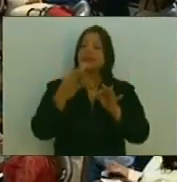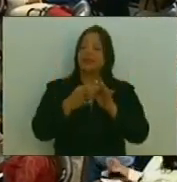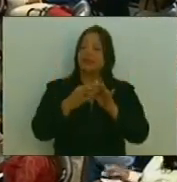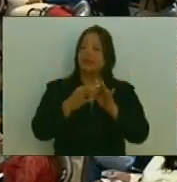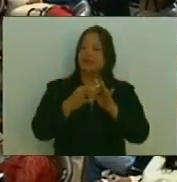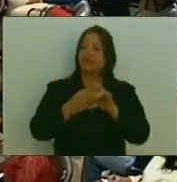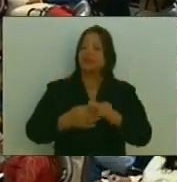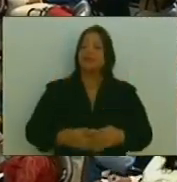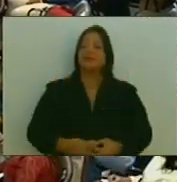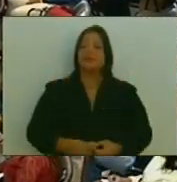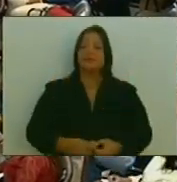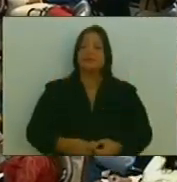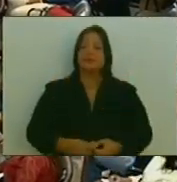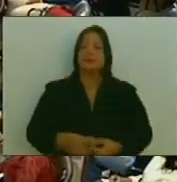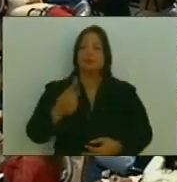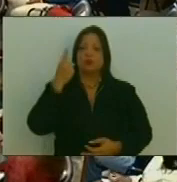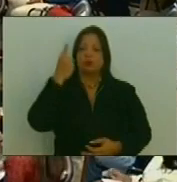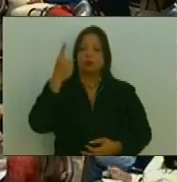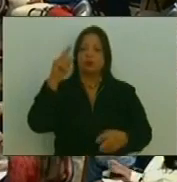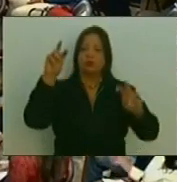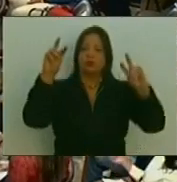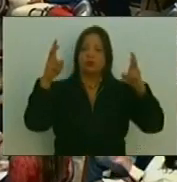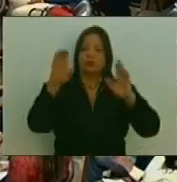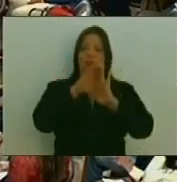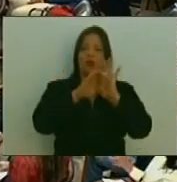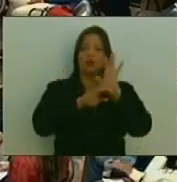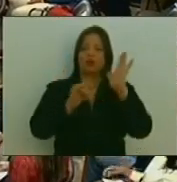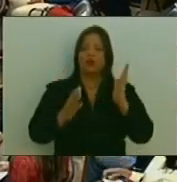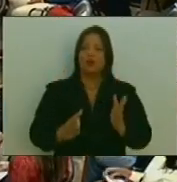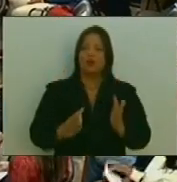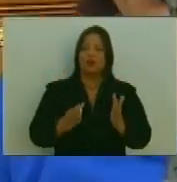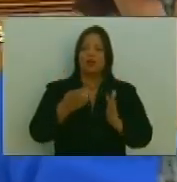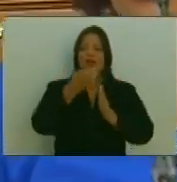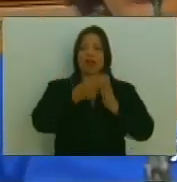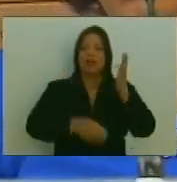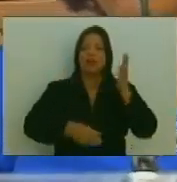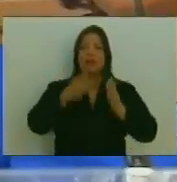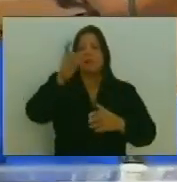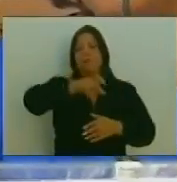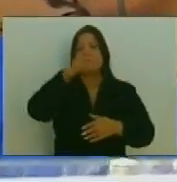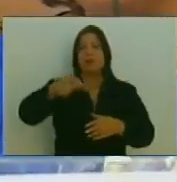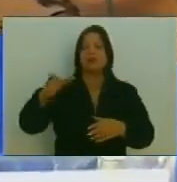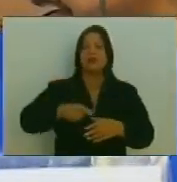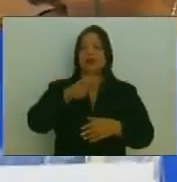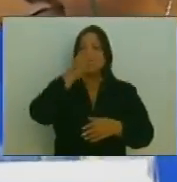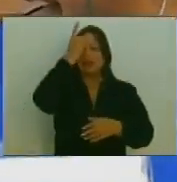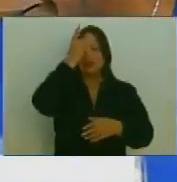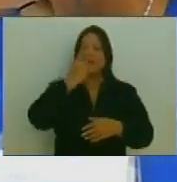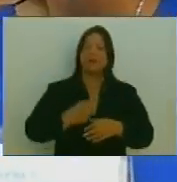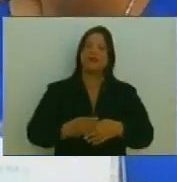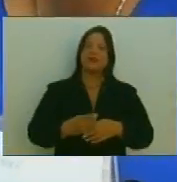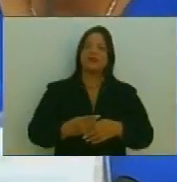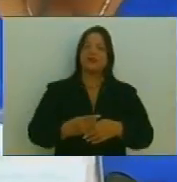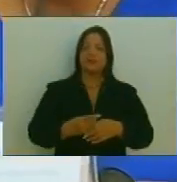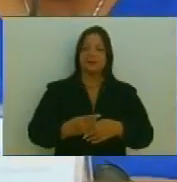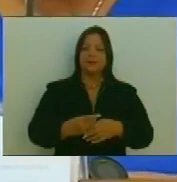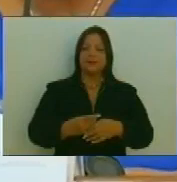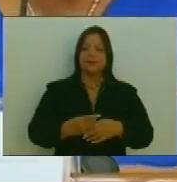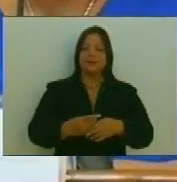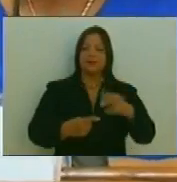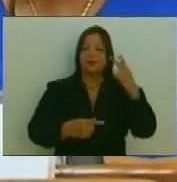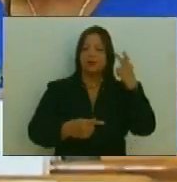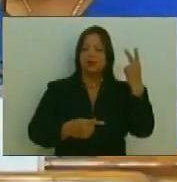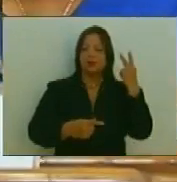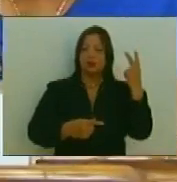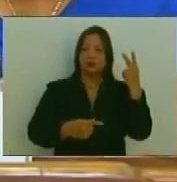2017. Número 1, constituyente, capítulo personas con discapacidad. Número